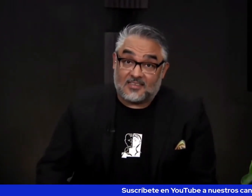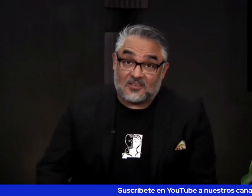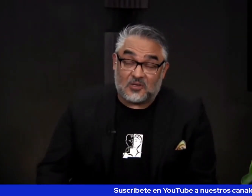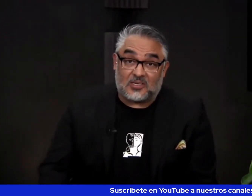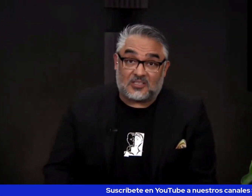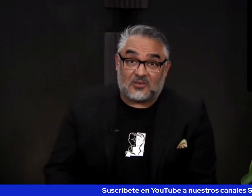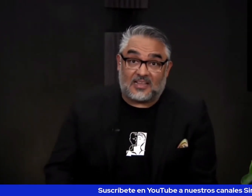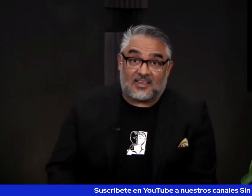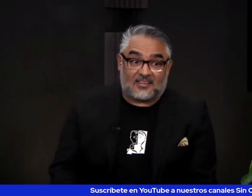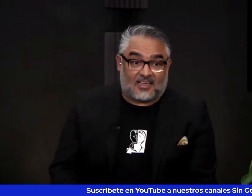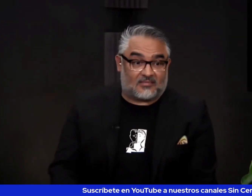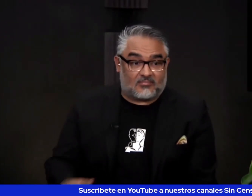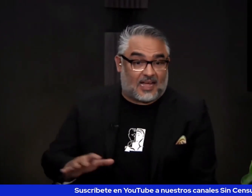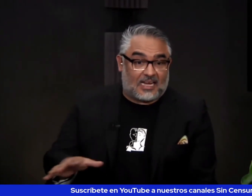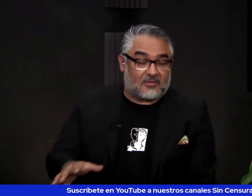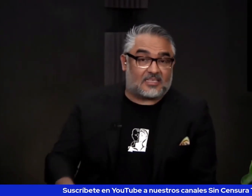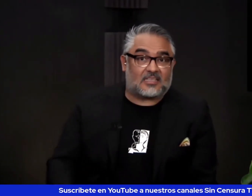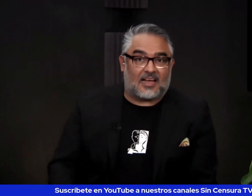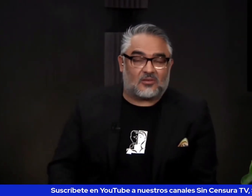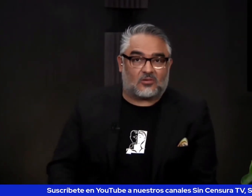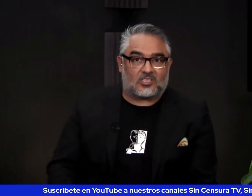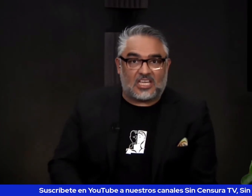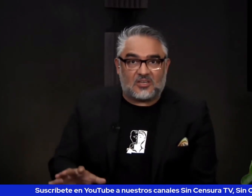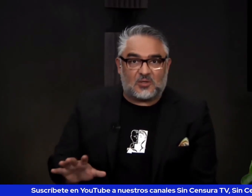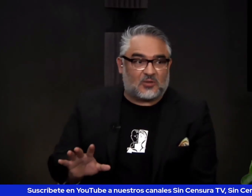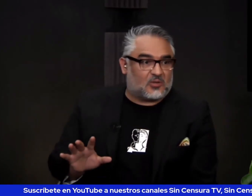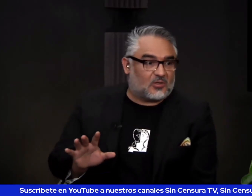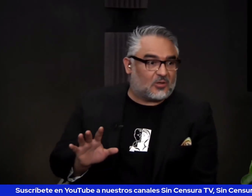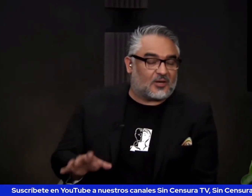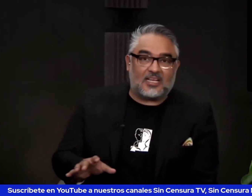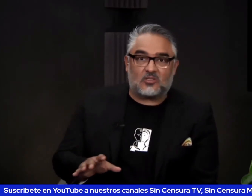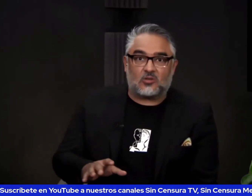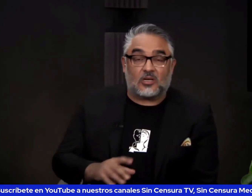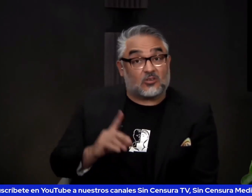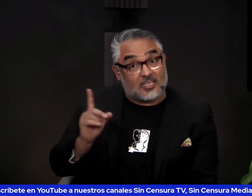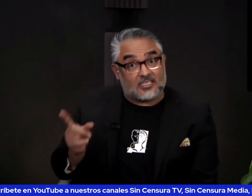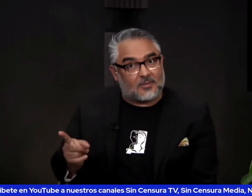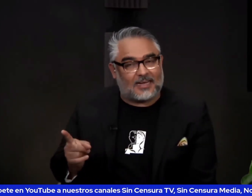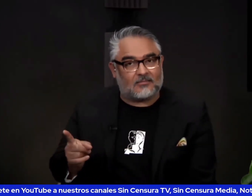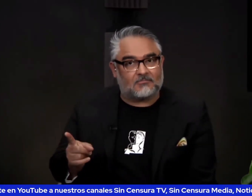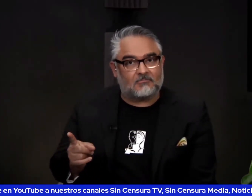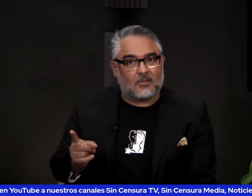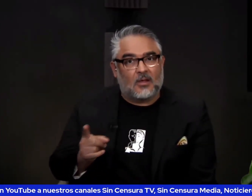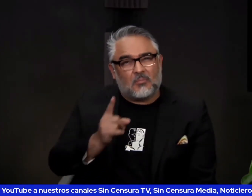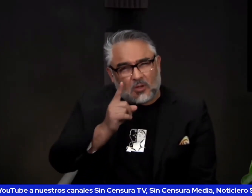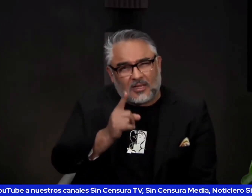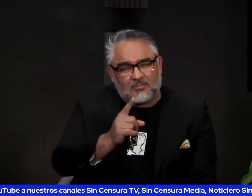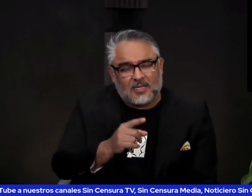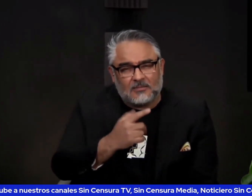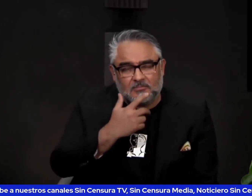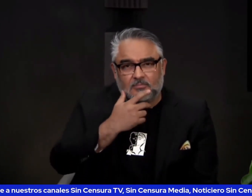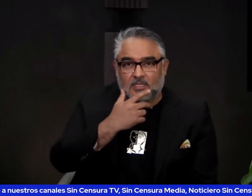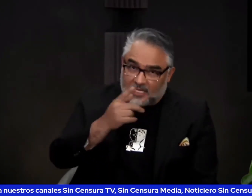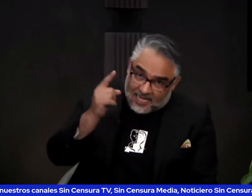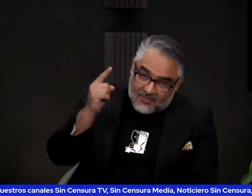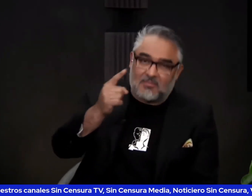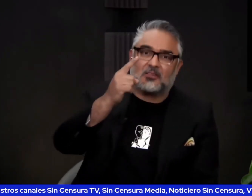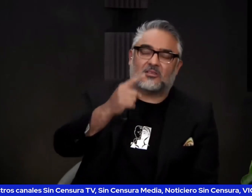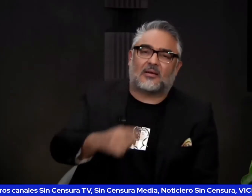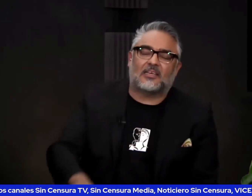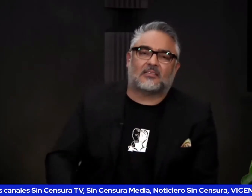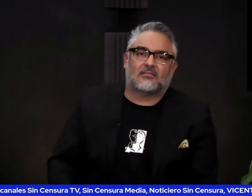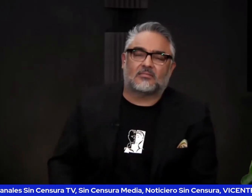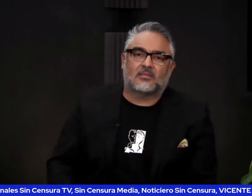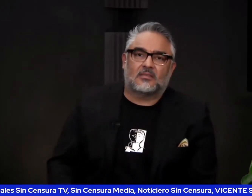Bolas, con razón andan tan alebrestados Ciro, Lorenzo y los que se van. Pero también, y grábeme,